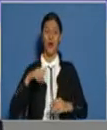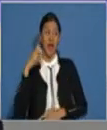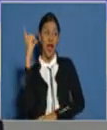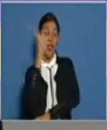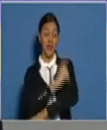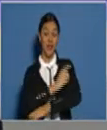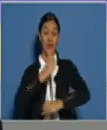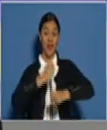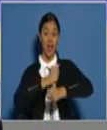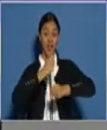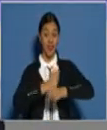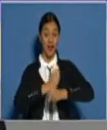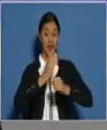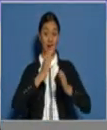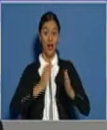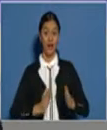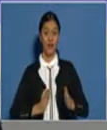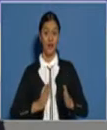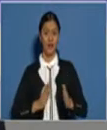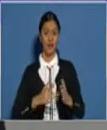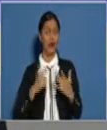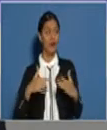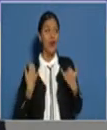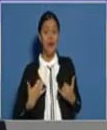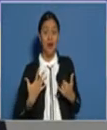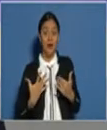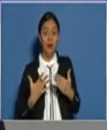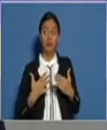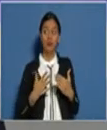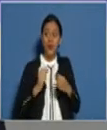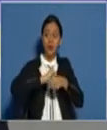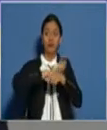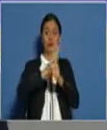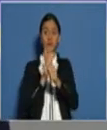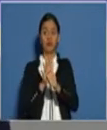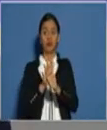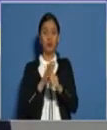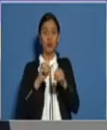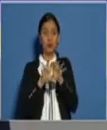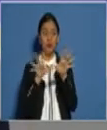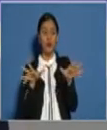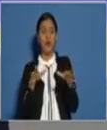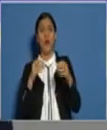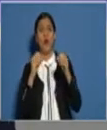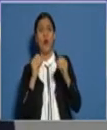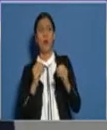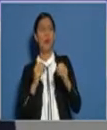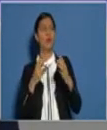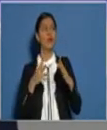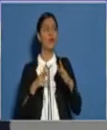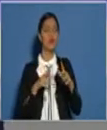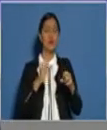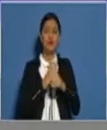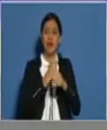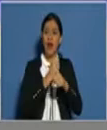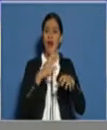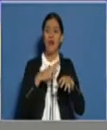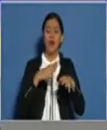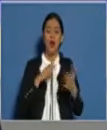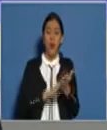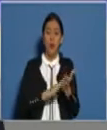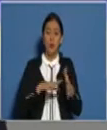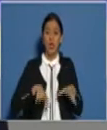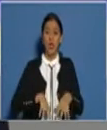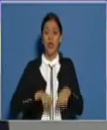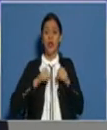Trabajador, que estamos en medio de una pandemia, muchísimos trabajadores con contratos suspendidos. Por otro lado,